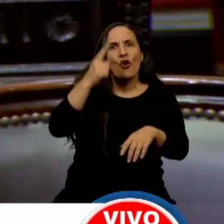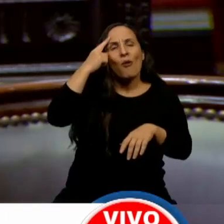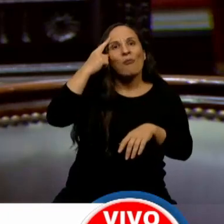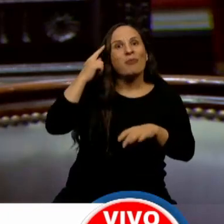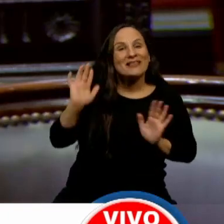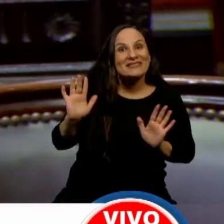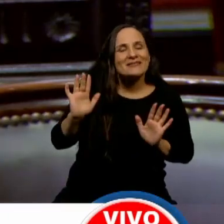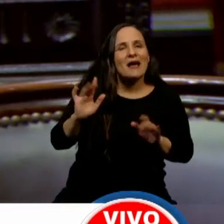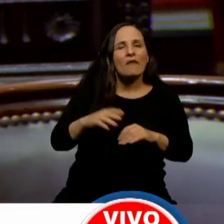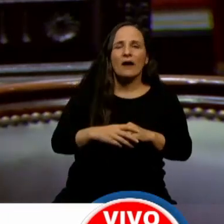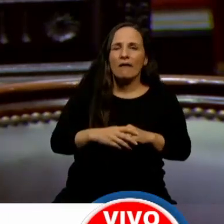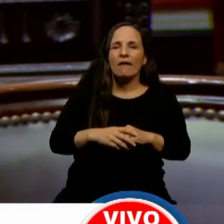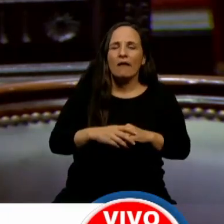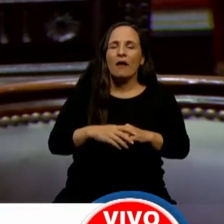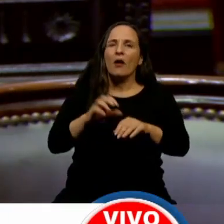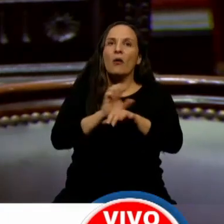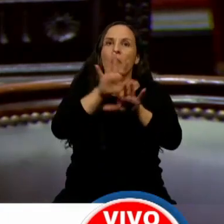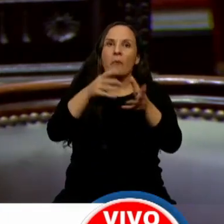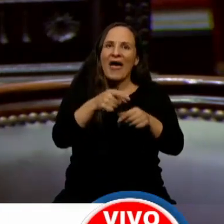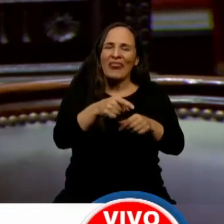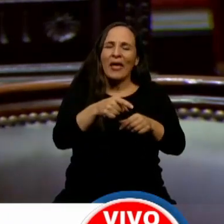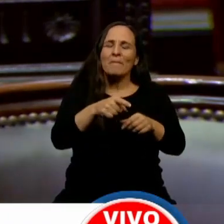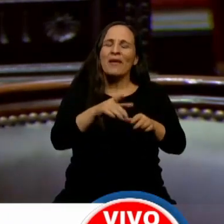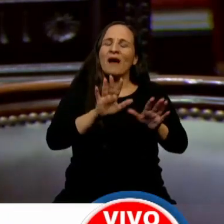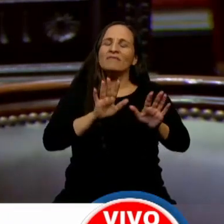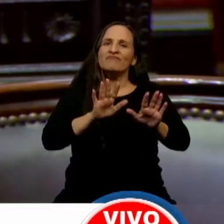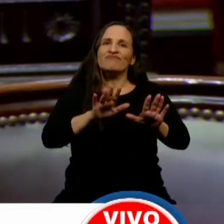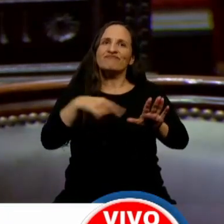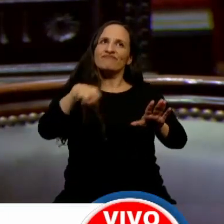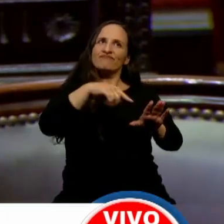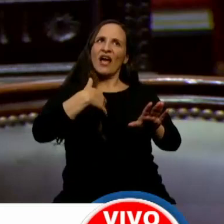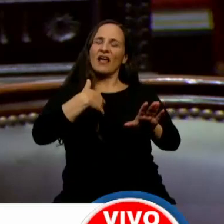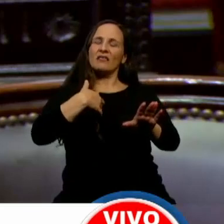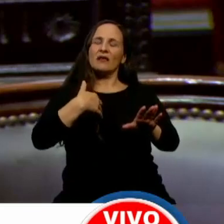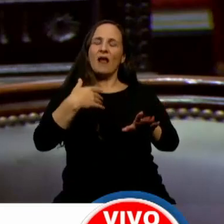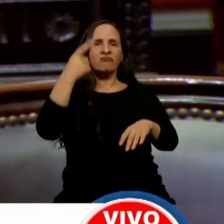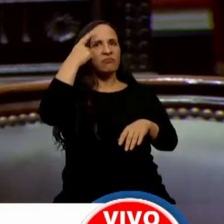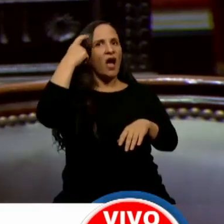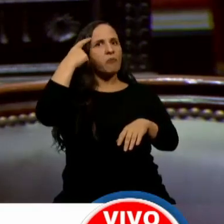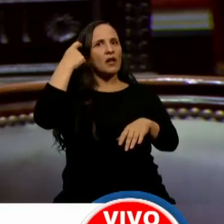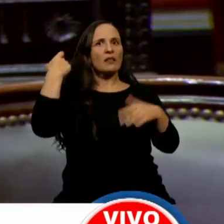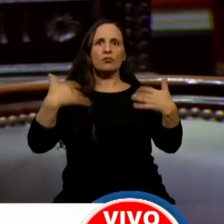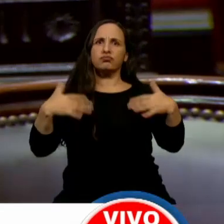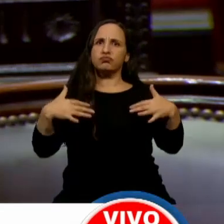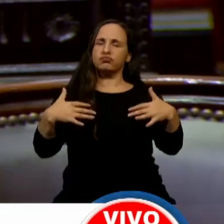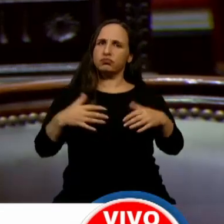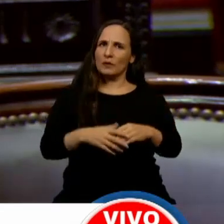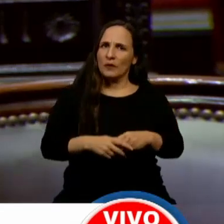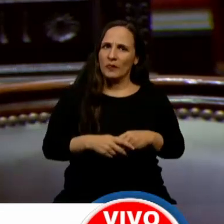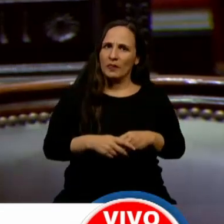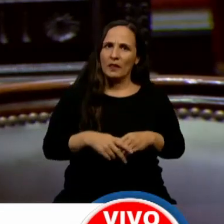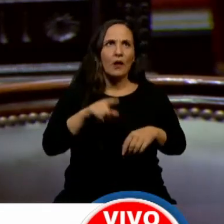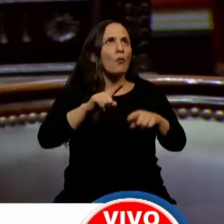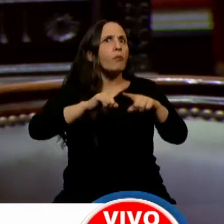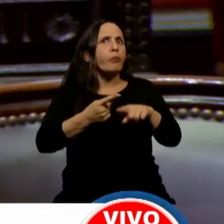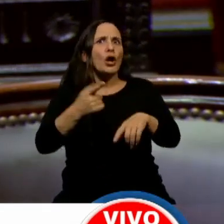pensaba, esta pandemia le puede dejar a la Argentina un gran aprendizaje. Esta pandemia está obligando a la